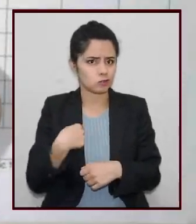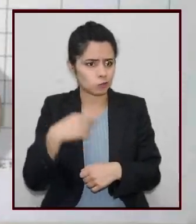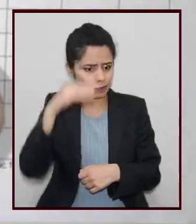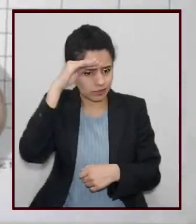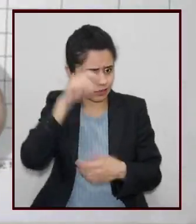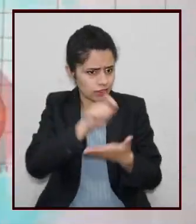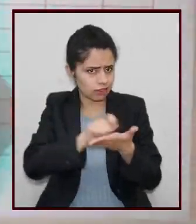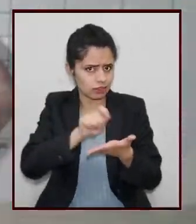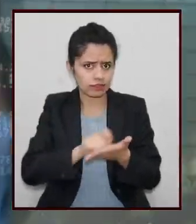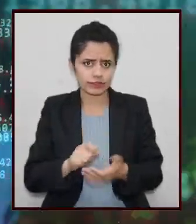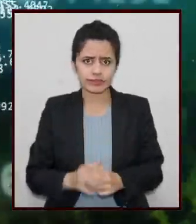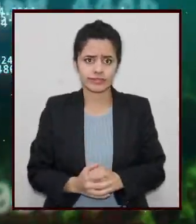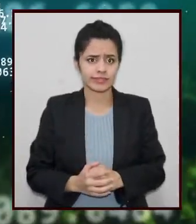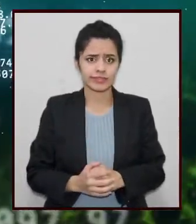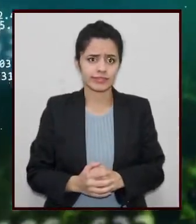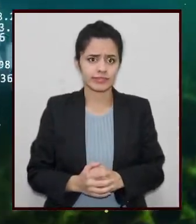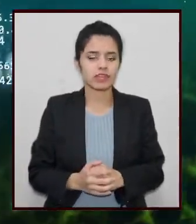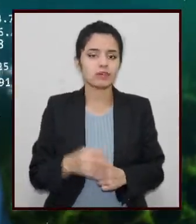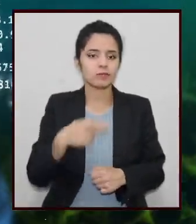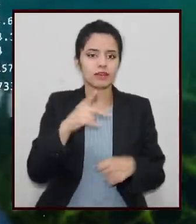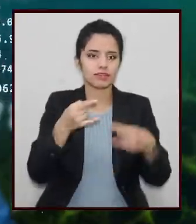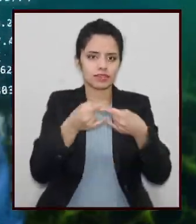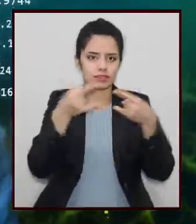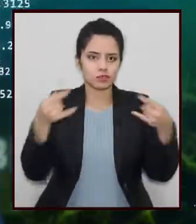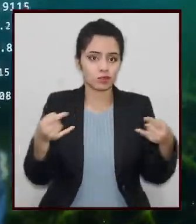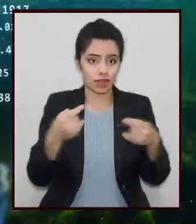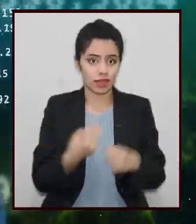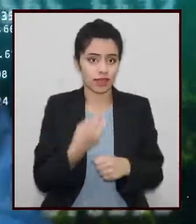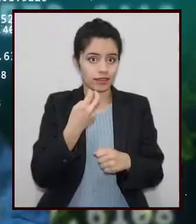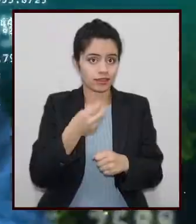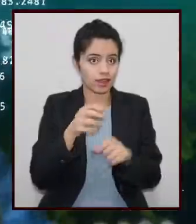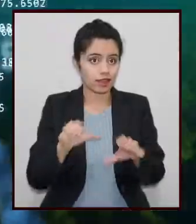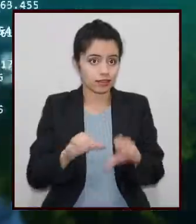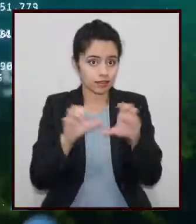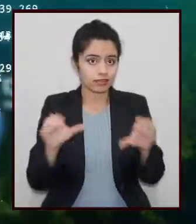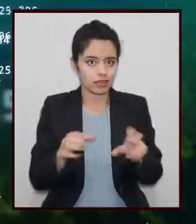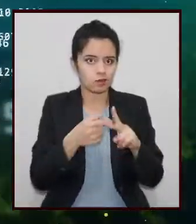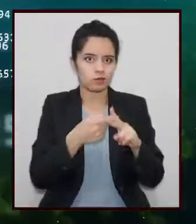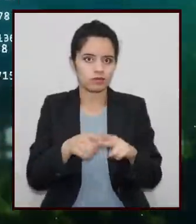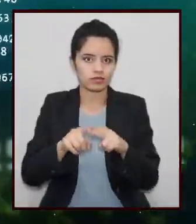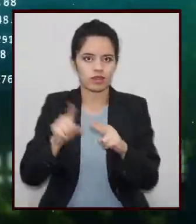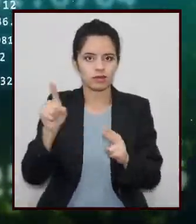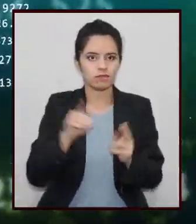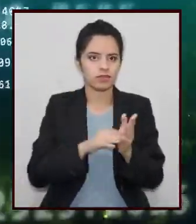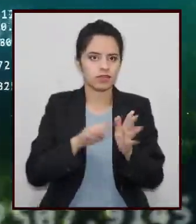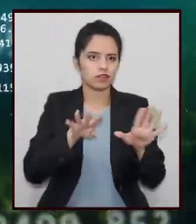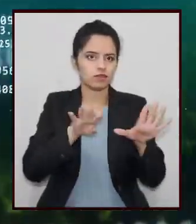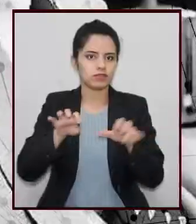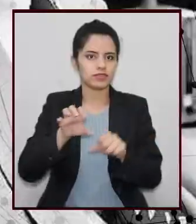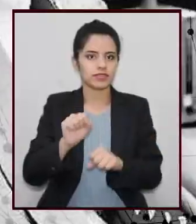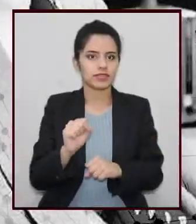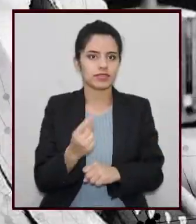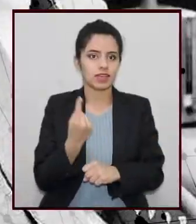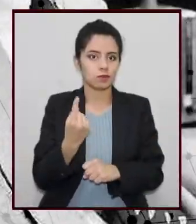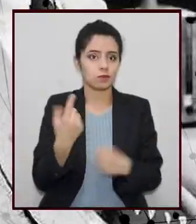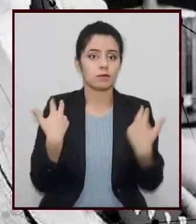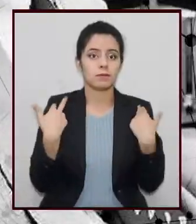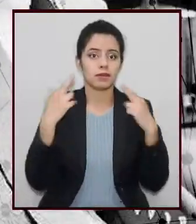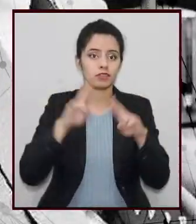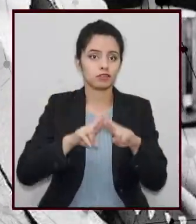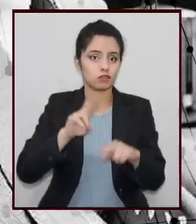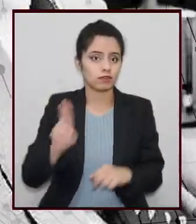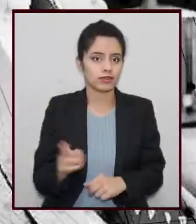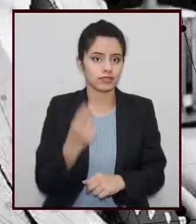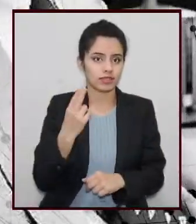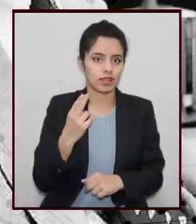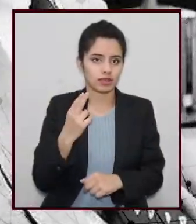pensar eso. ¡Auch! Pero la historia de la versión electrónica de esta herramienta tiene sus orígenes en 1961, cuando el profesor de la